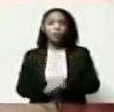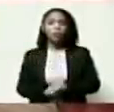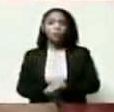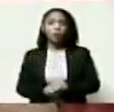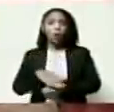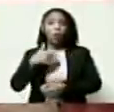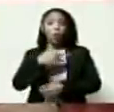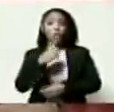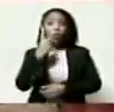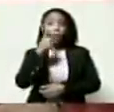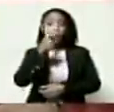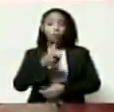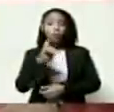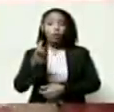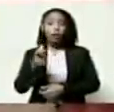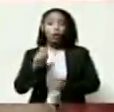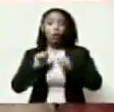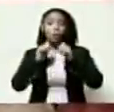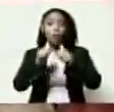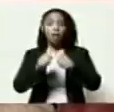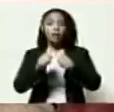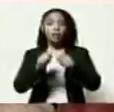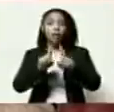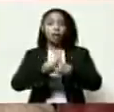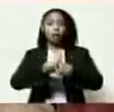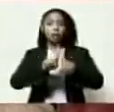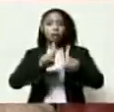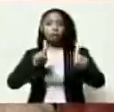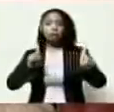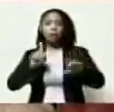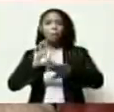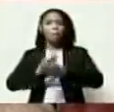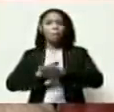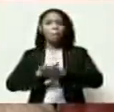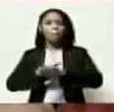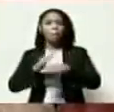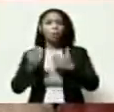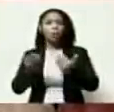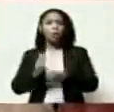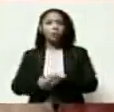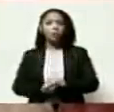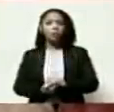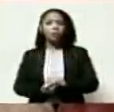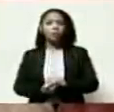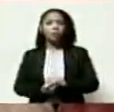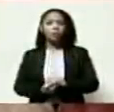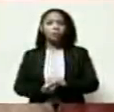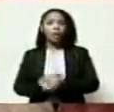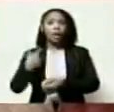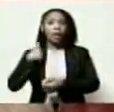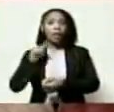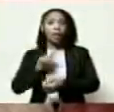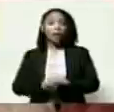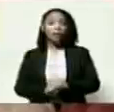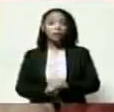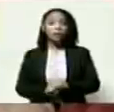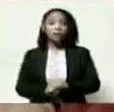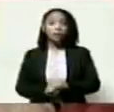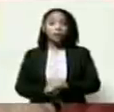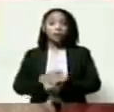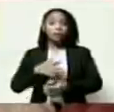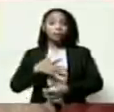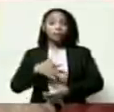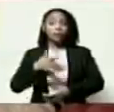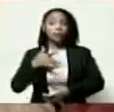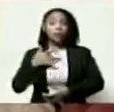alguien comienza a alejarse es porque en verdad tiene es aspiraciones